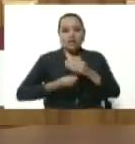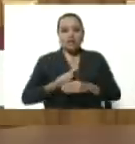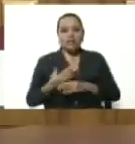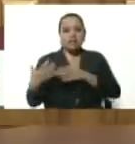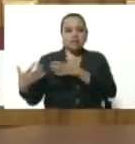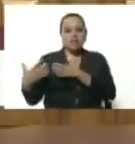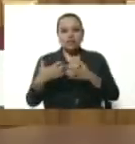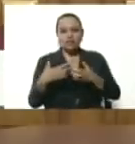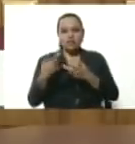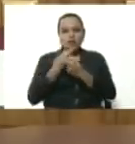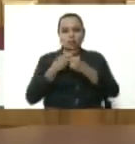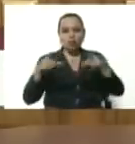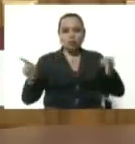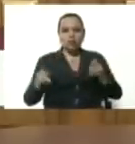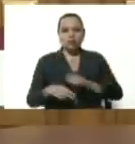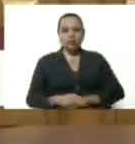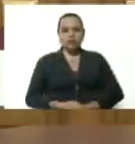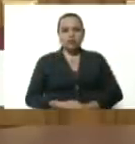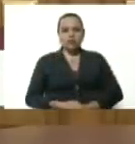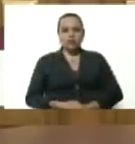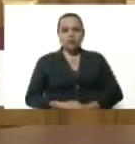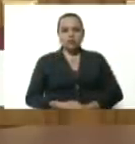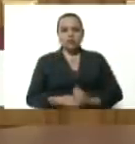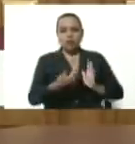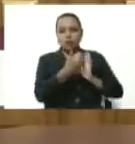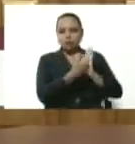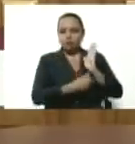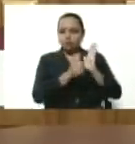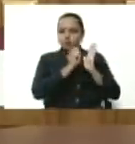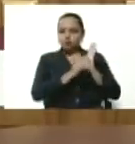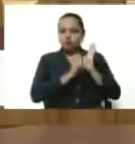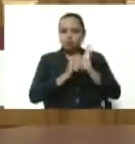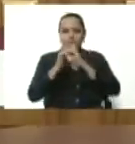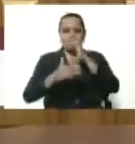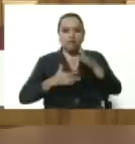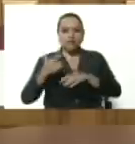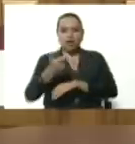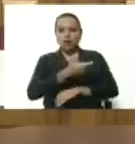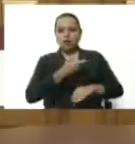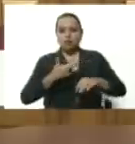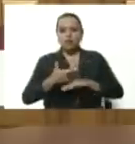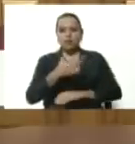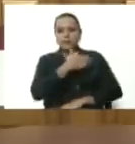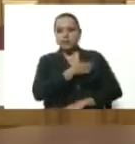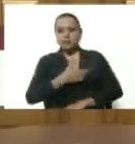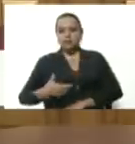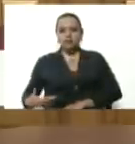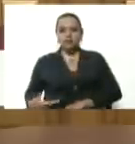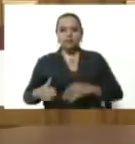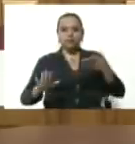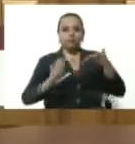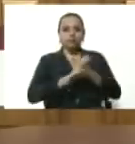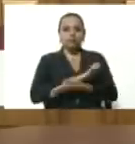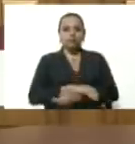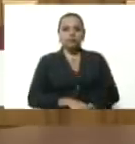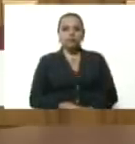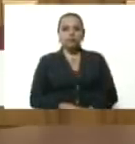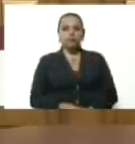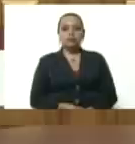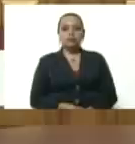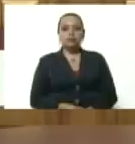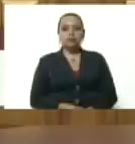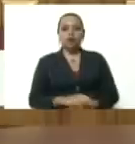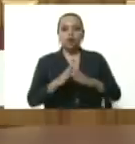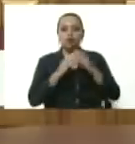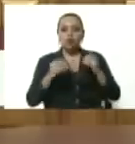debate público, los decretos y actos de gobierno del presidente, lo que tiene que ver con todo